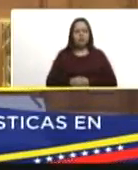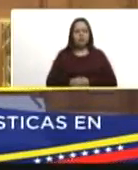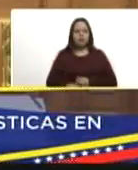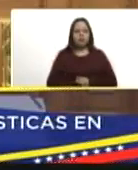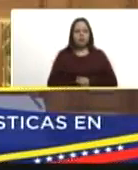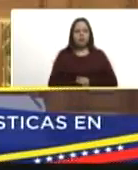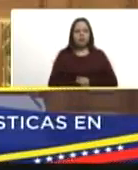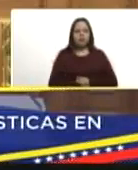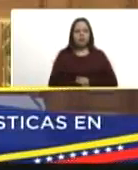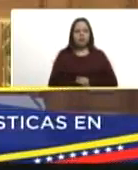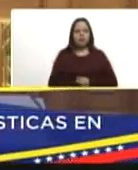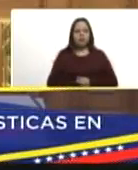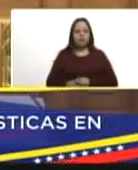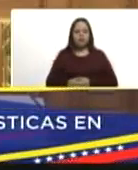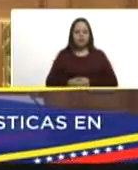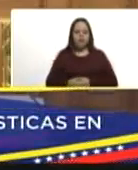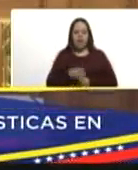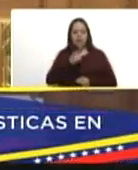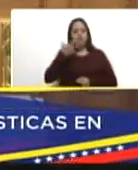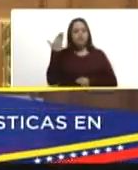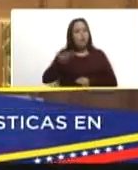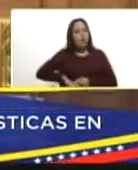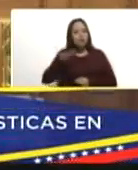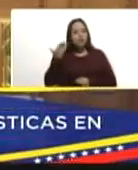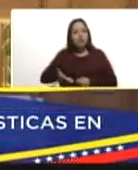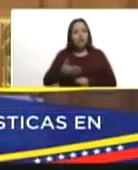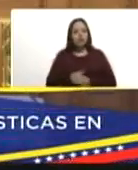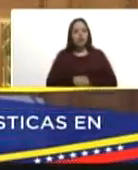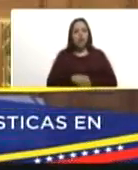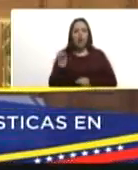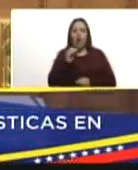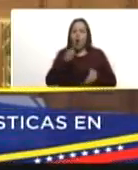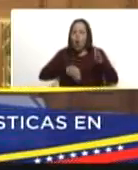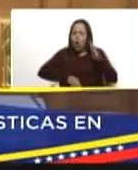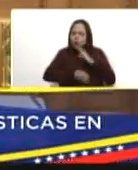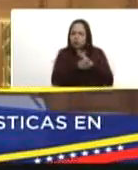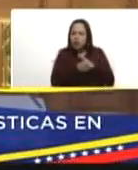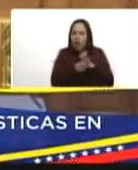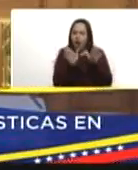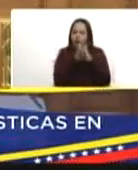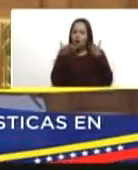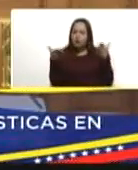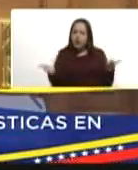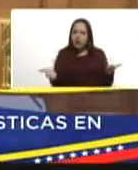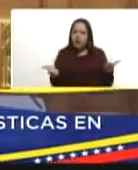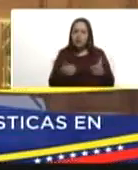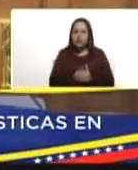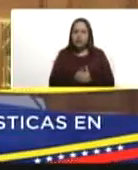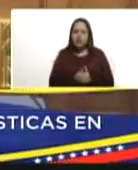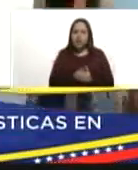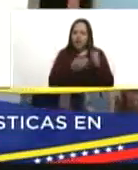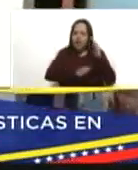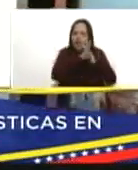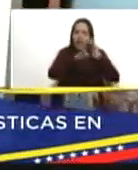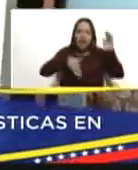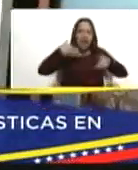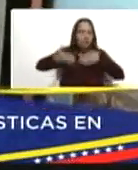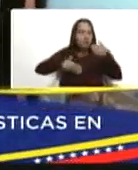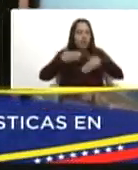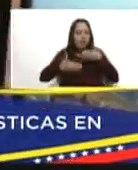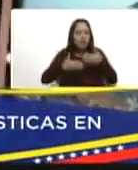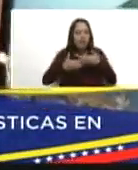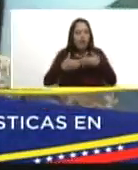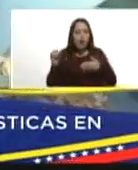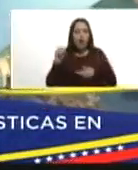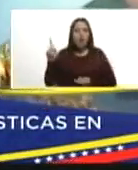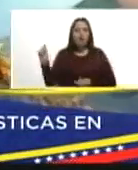vista se pierde de vista o ir a cumaná y además de ir a la playa ir al